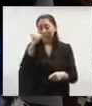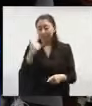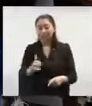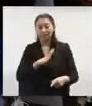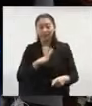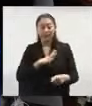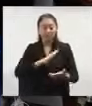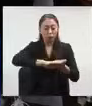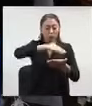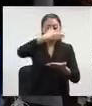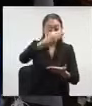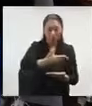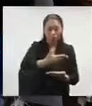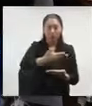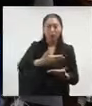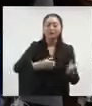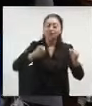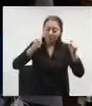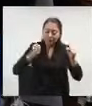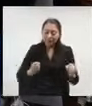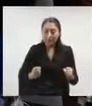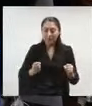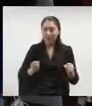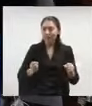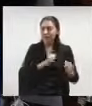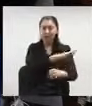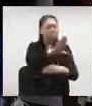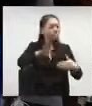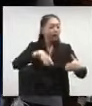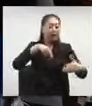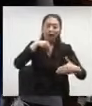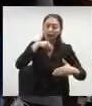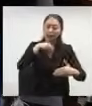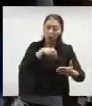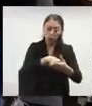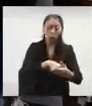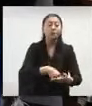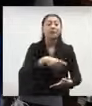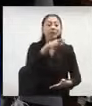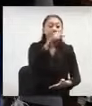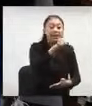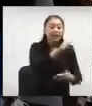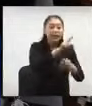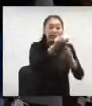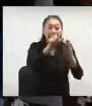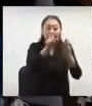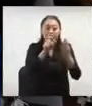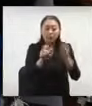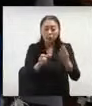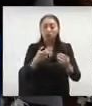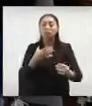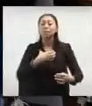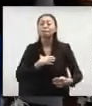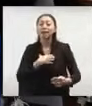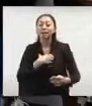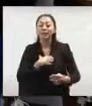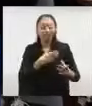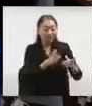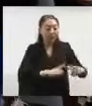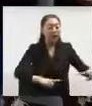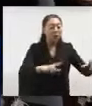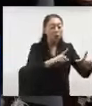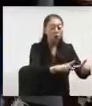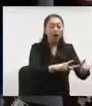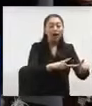computadoras, sillas ejecutivas para todo el mundo. Y esas cosas pues pertenecen físicamente al lugar de la